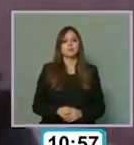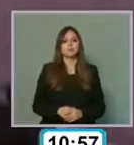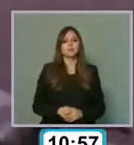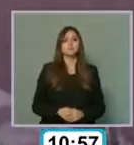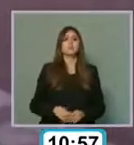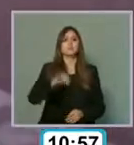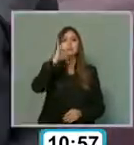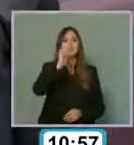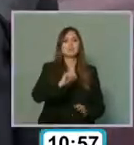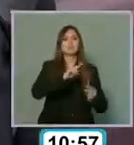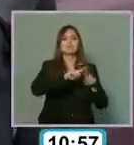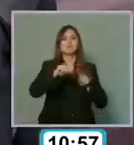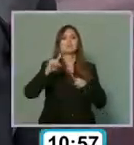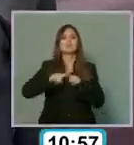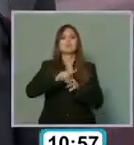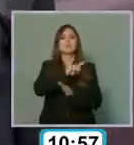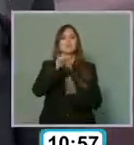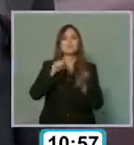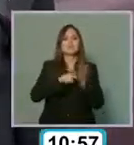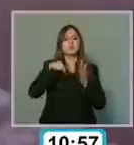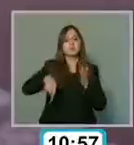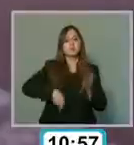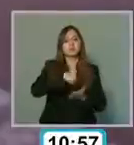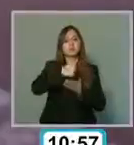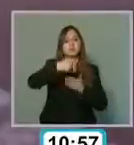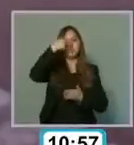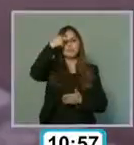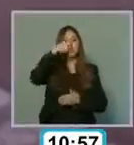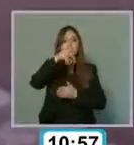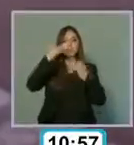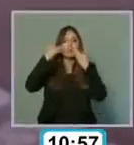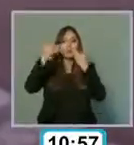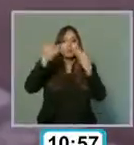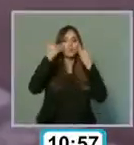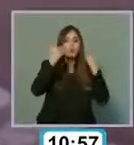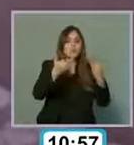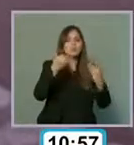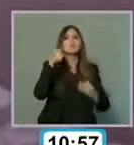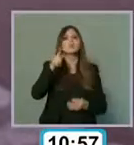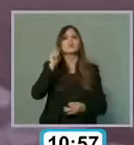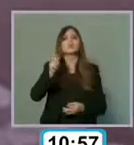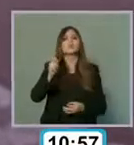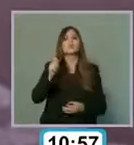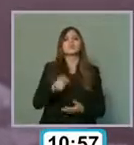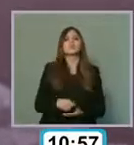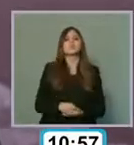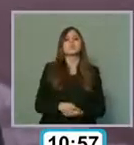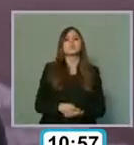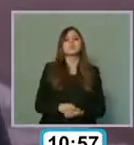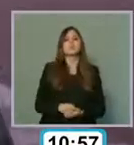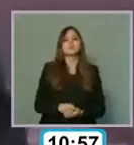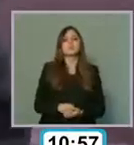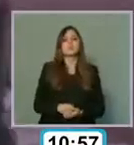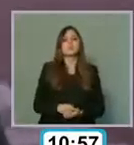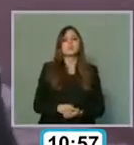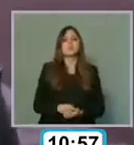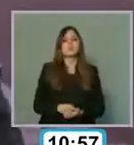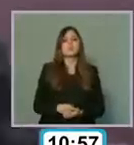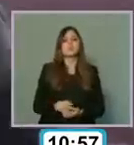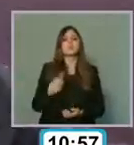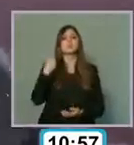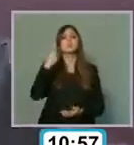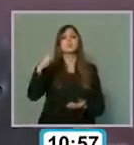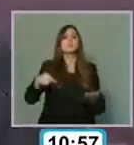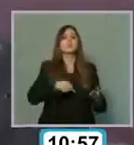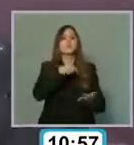distintos lugares de la Ciudad de México. Ajá. Vamos a estar en un evento que es una marcha muy